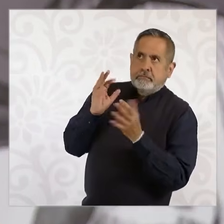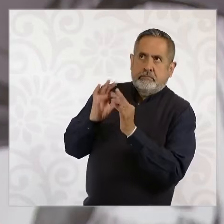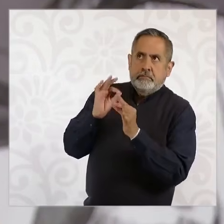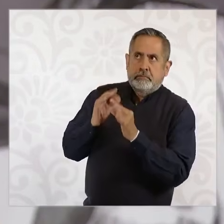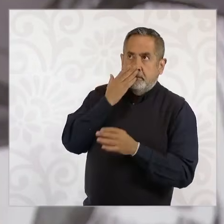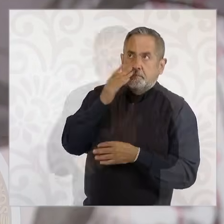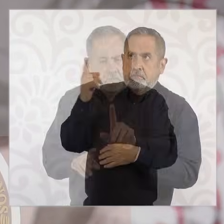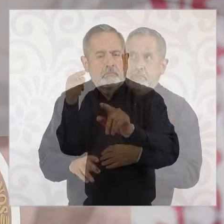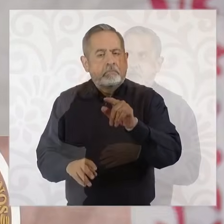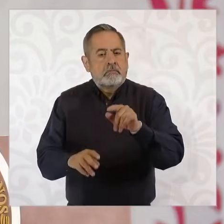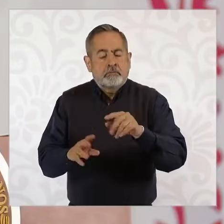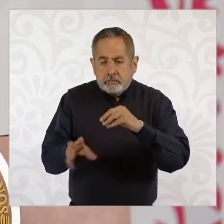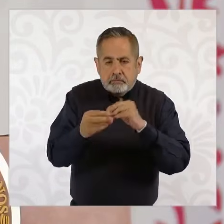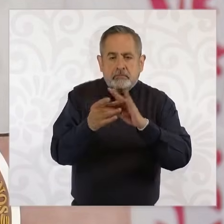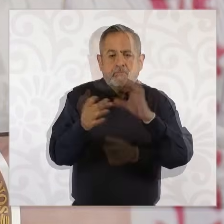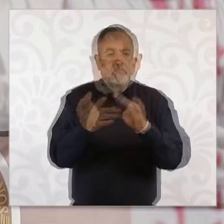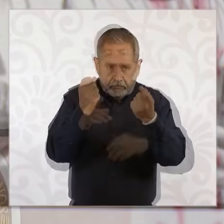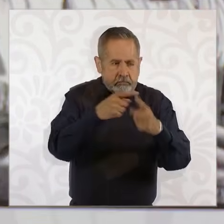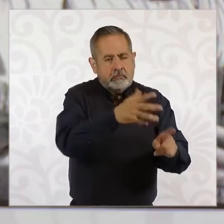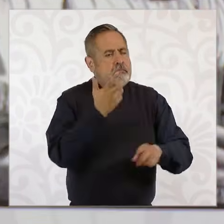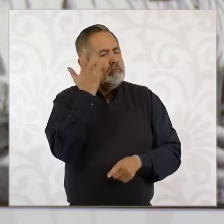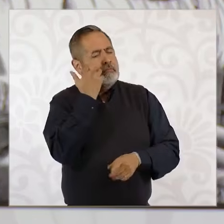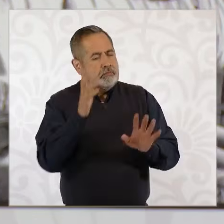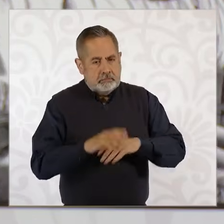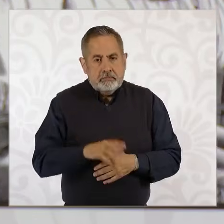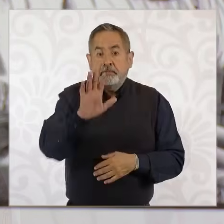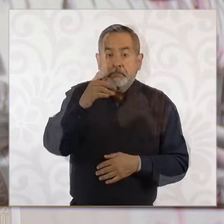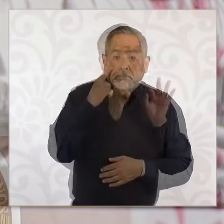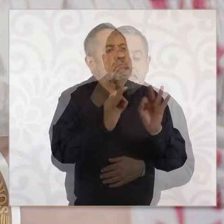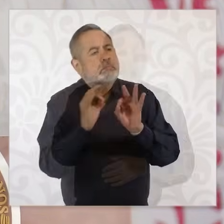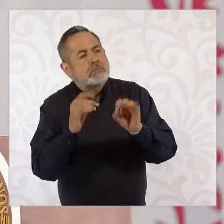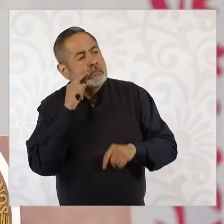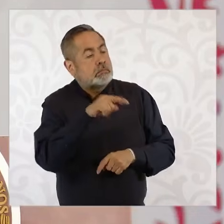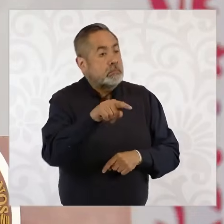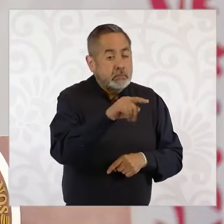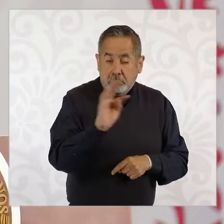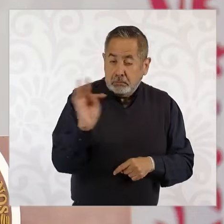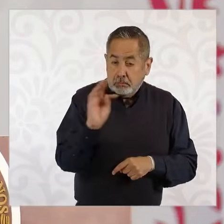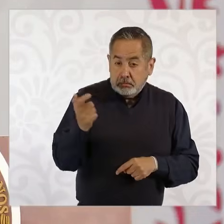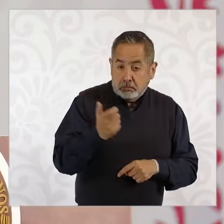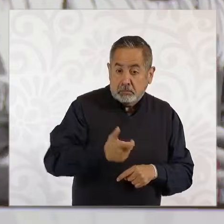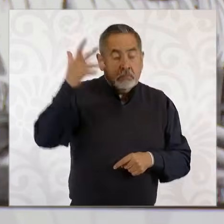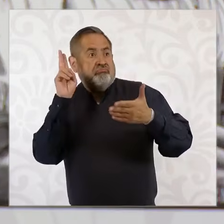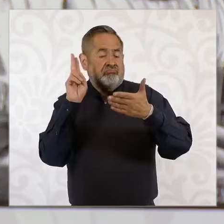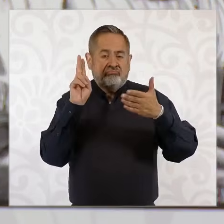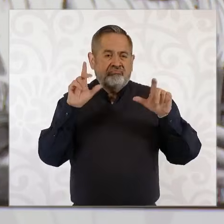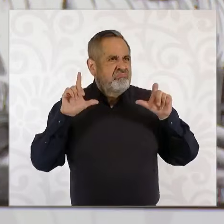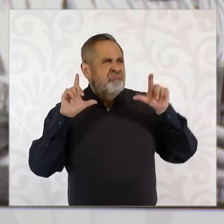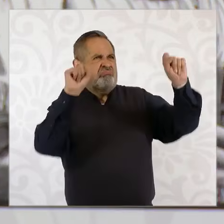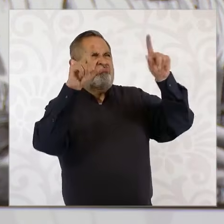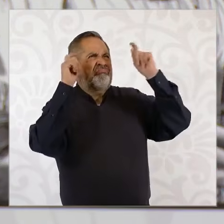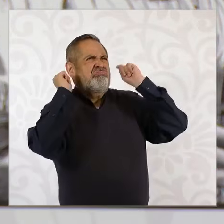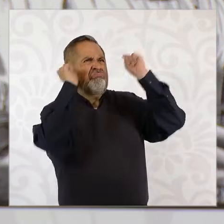esta posición del Papa. ¿Cómo se pasan algunos? Hemos estado apoyando con el diésel. Si hay precios muy altos, se va a poner una